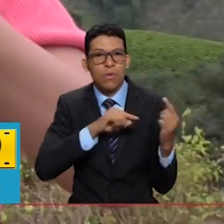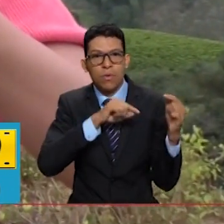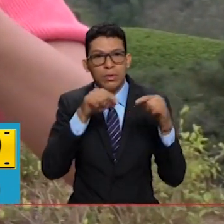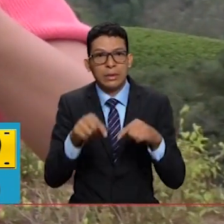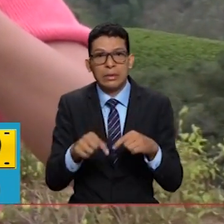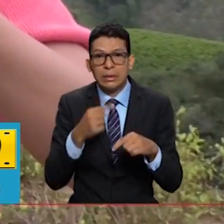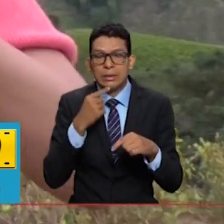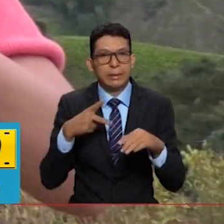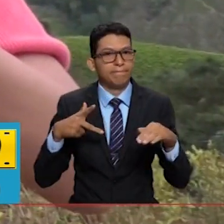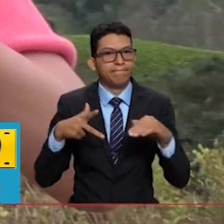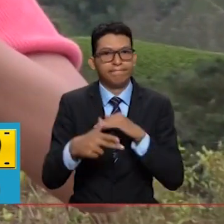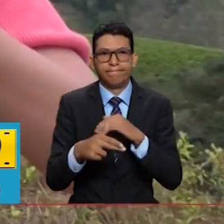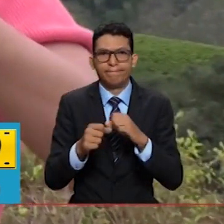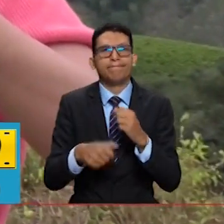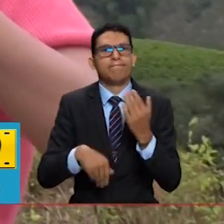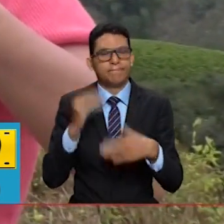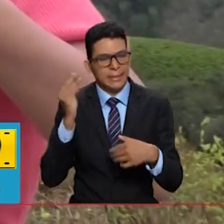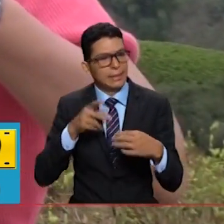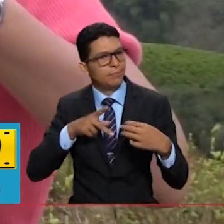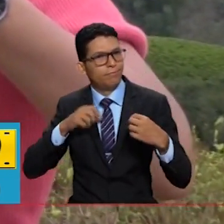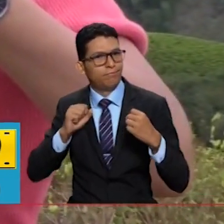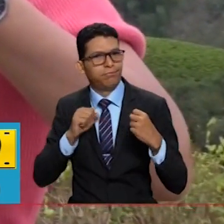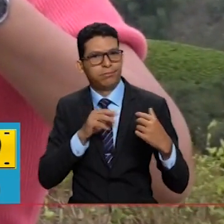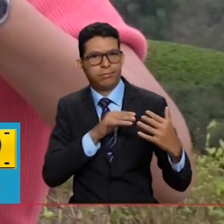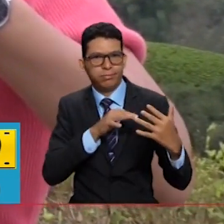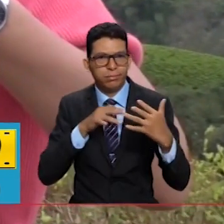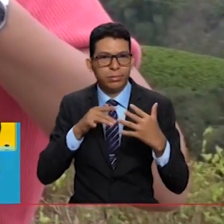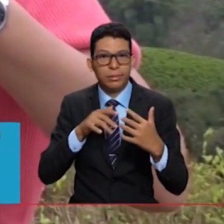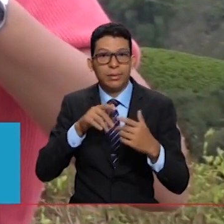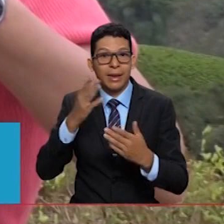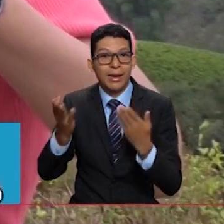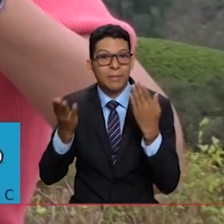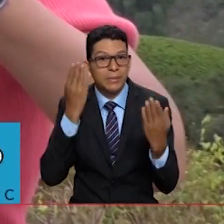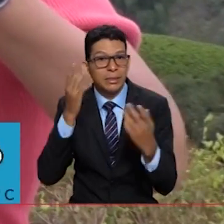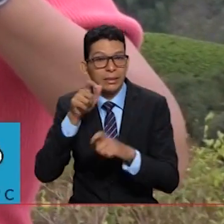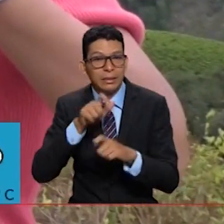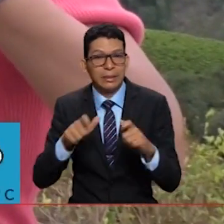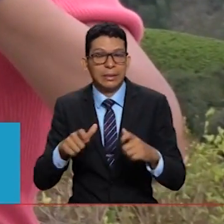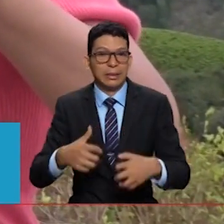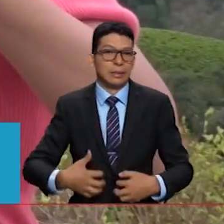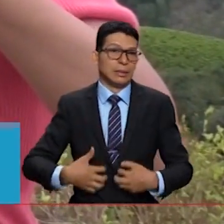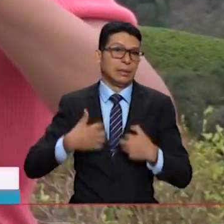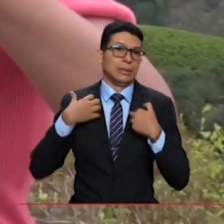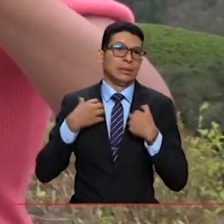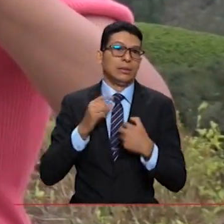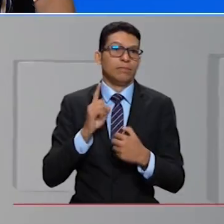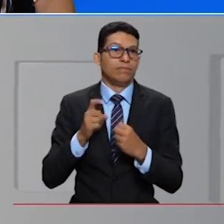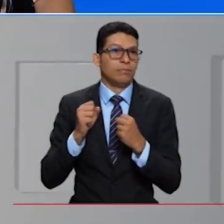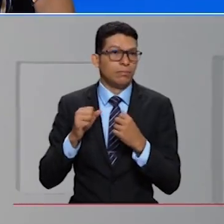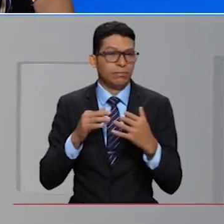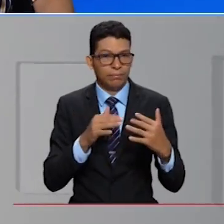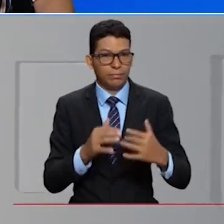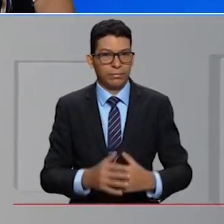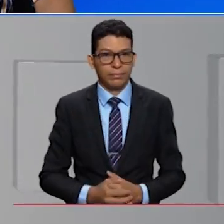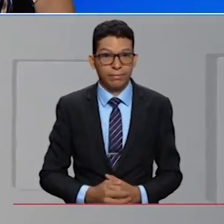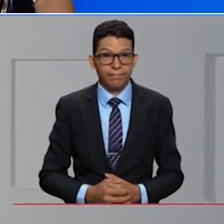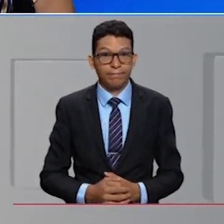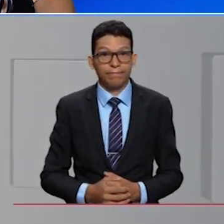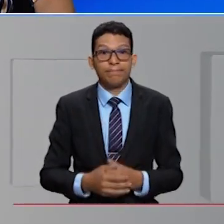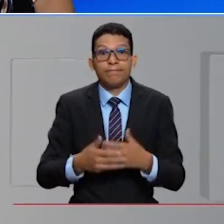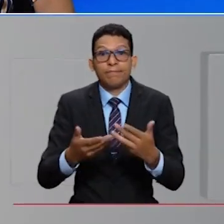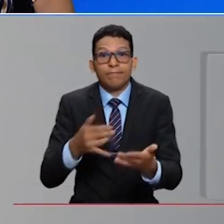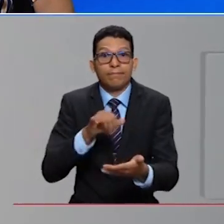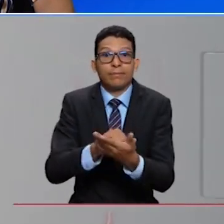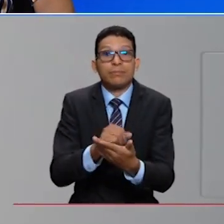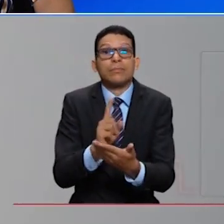hubo unos enfrentamientos que estaba el campesinado digamos en medio de los combates Y es que precisamente